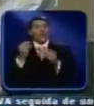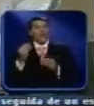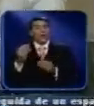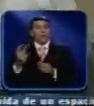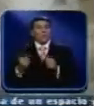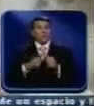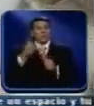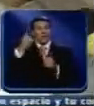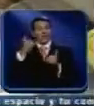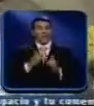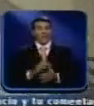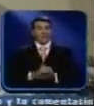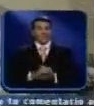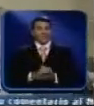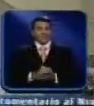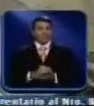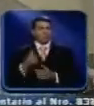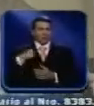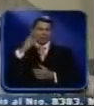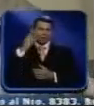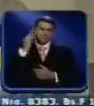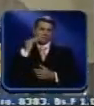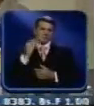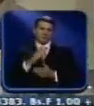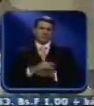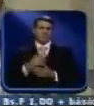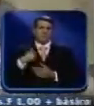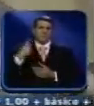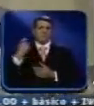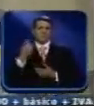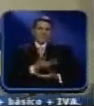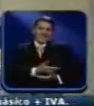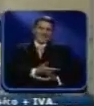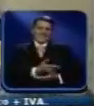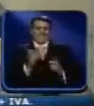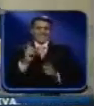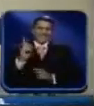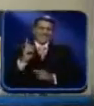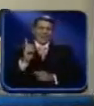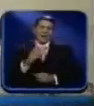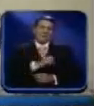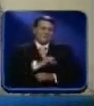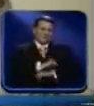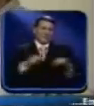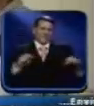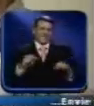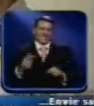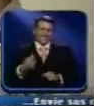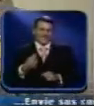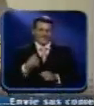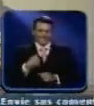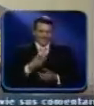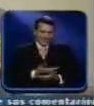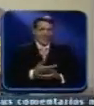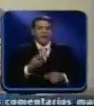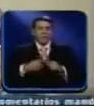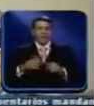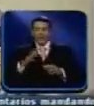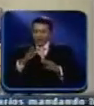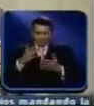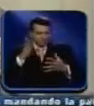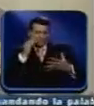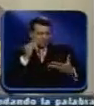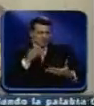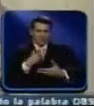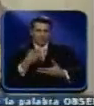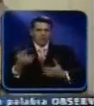a su primera hija. No, yo sí, experto, ¿verdad? Lo único que me falta es a pecho, pero que eso no puedo. Yo digo a Lilian que esa parte sí la hace ella. Pero de